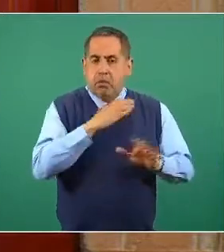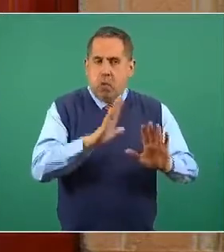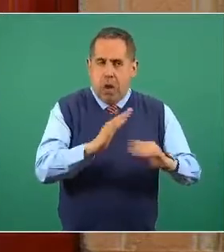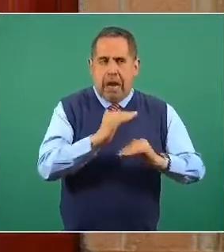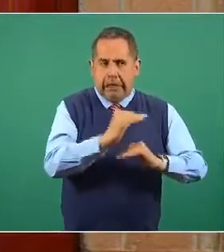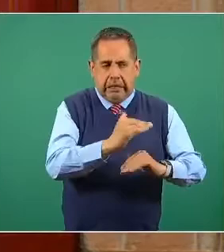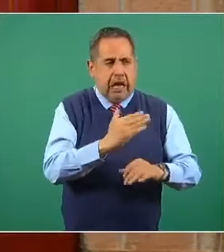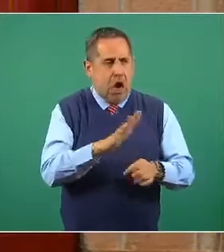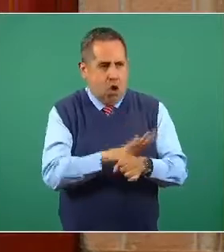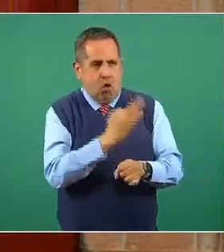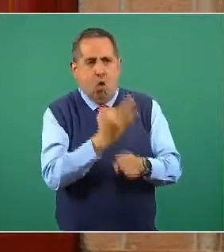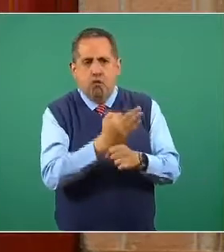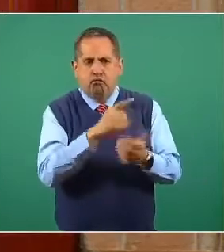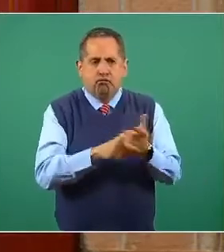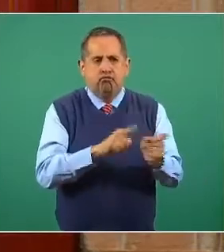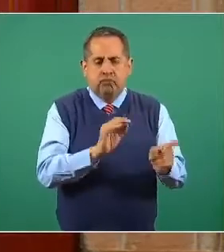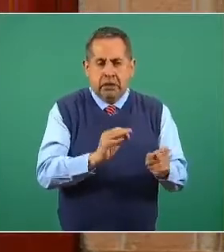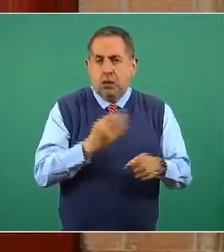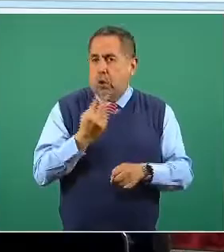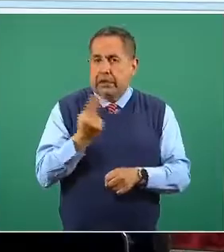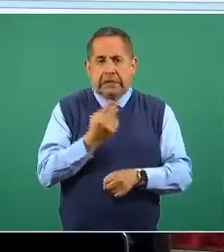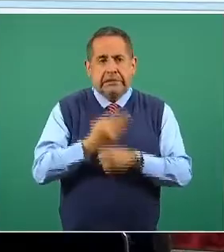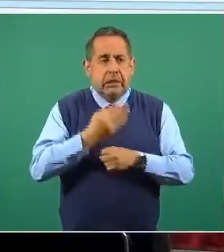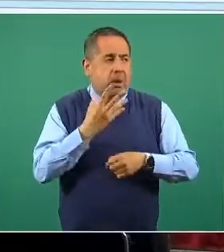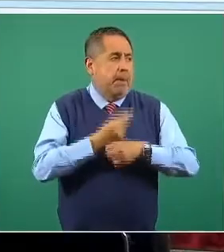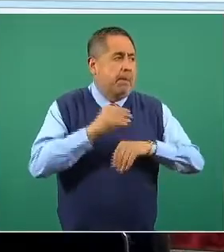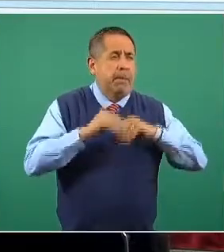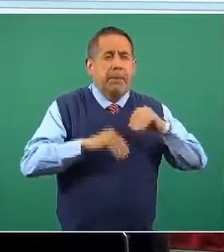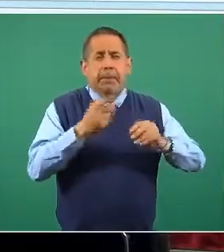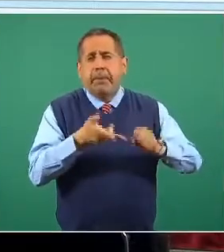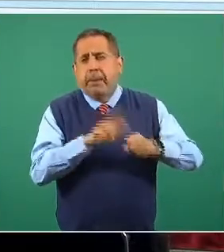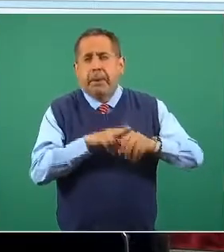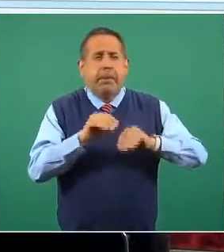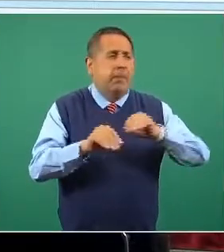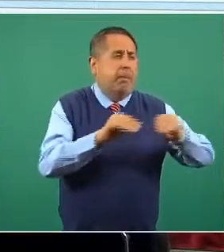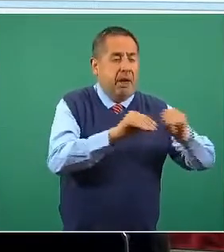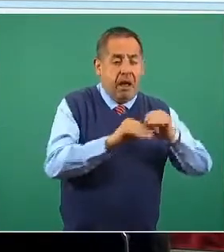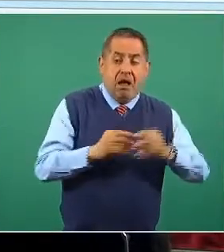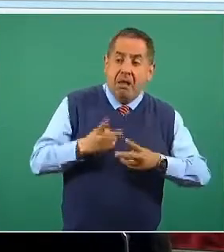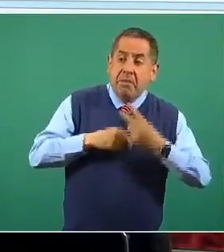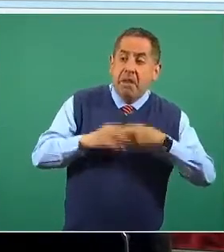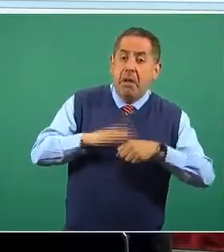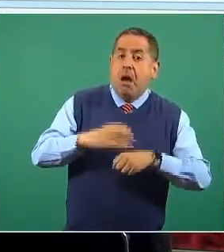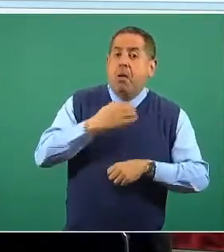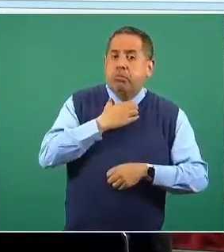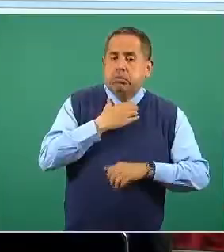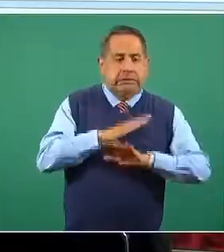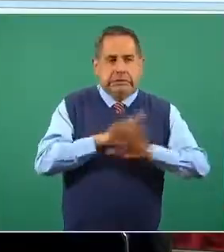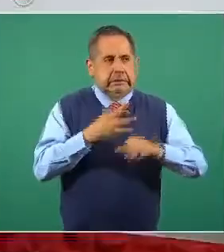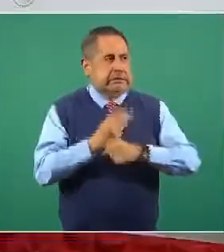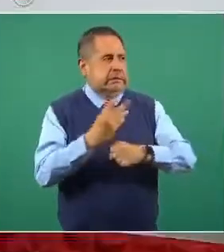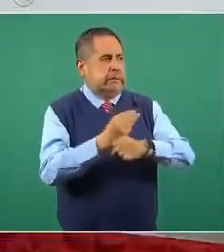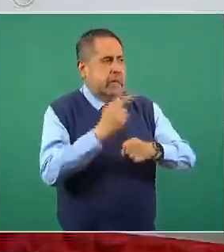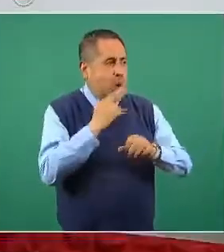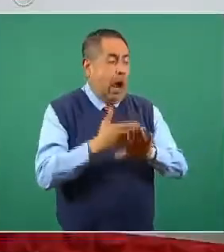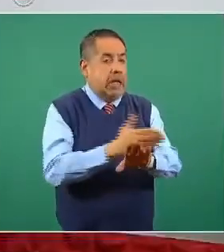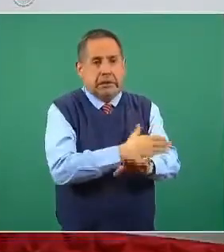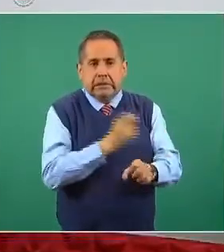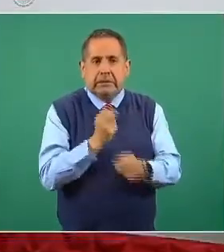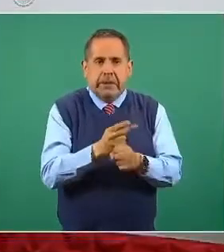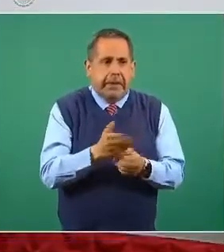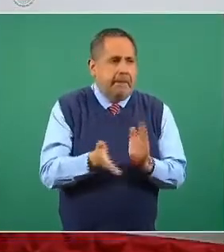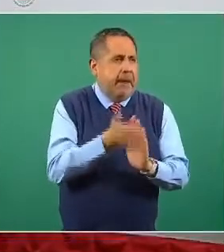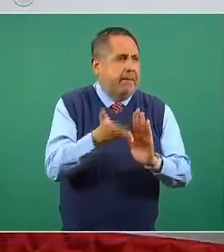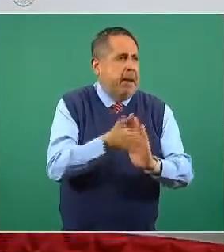la reconversión y expansión porque estamos en riesgo de saturación. Y aquí tenemos a estas 8 entidades